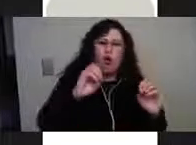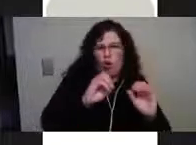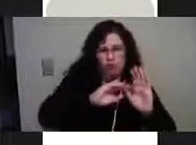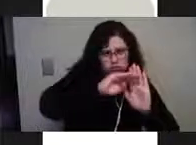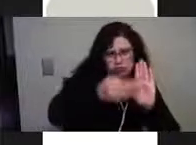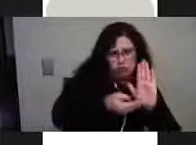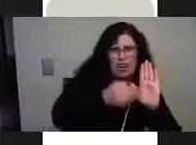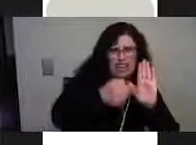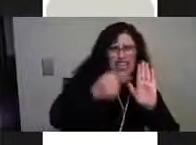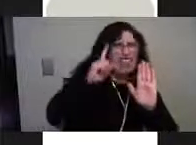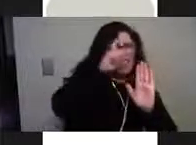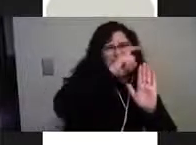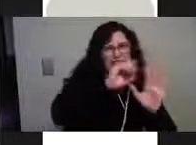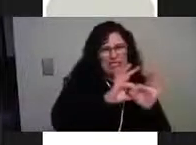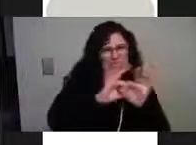gestacional.